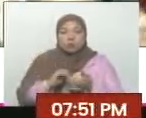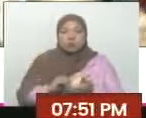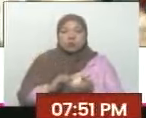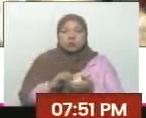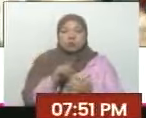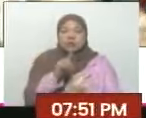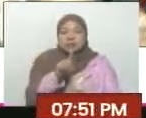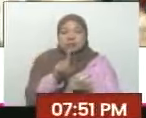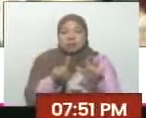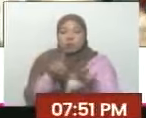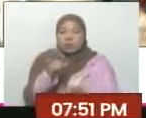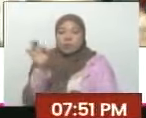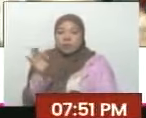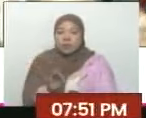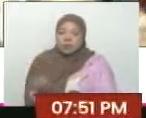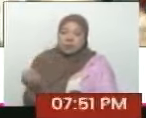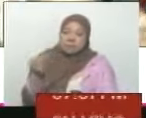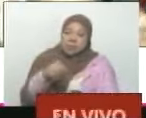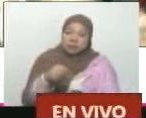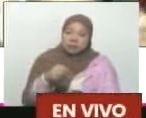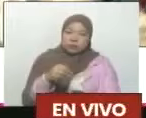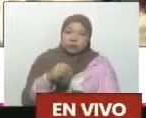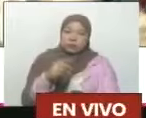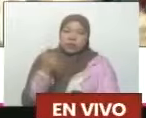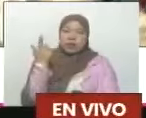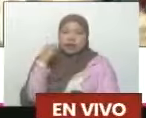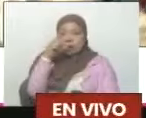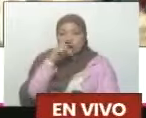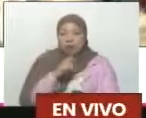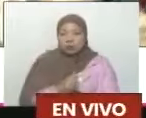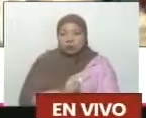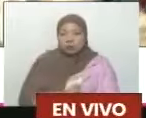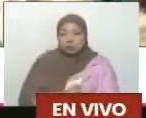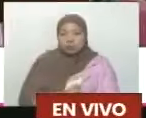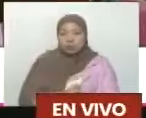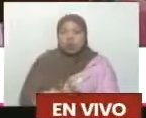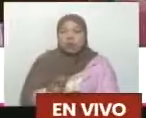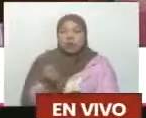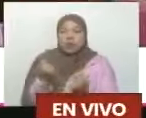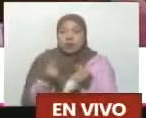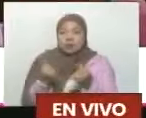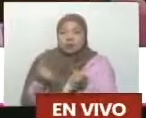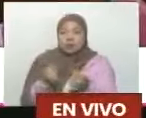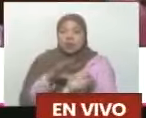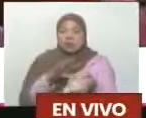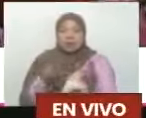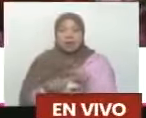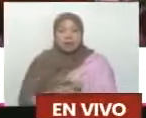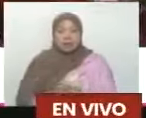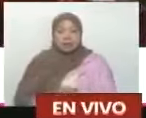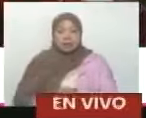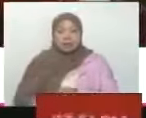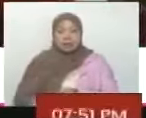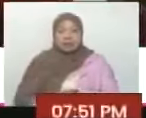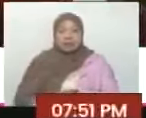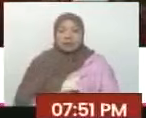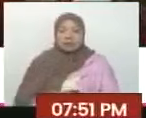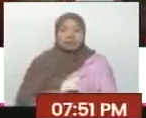160% más que en junio del año pasado. Y la recaudación se transforma